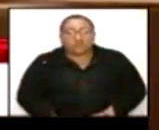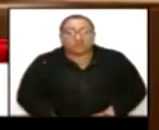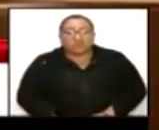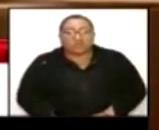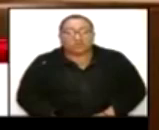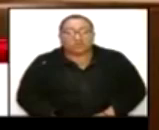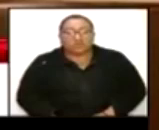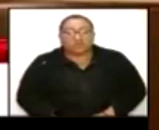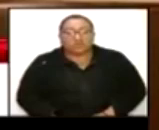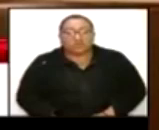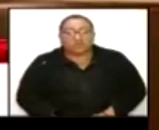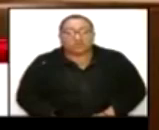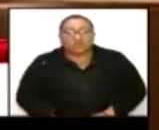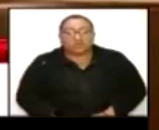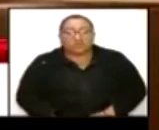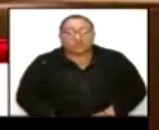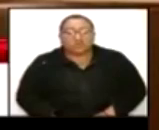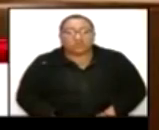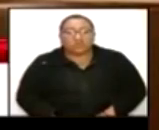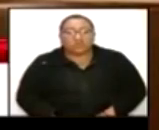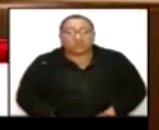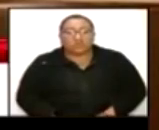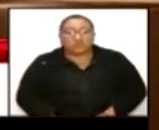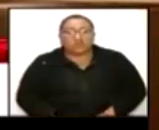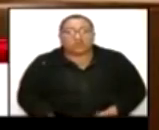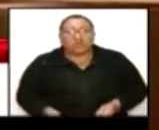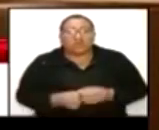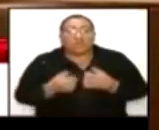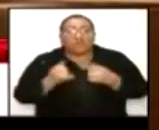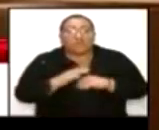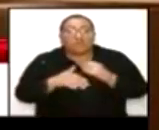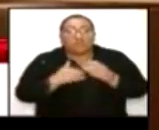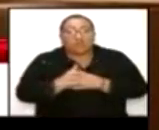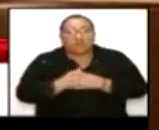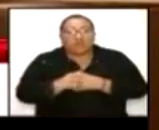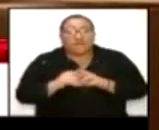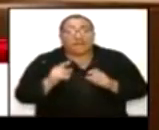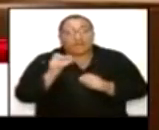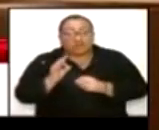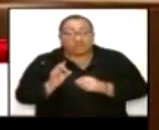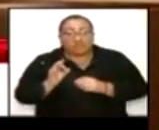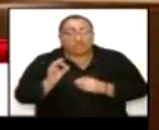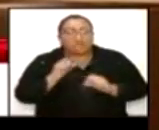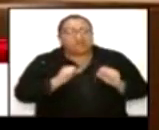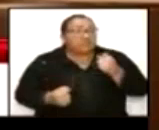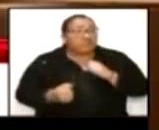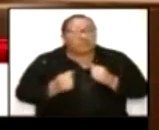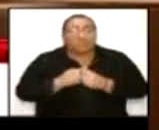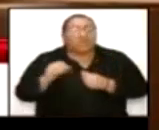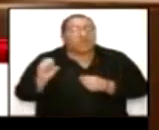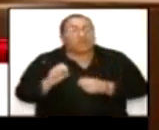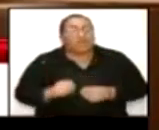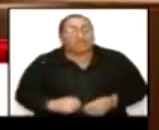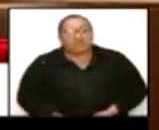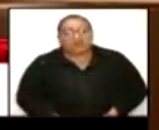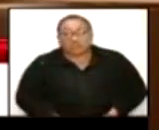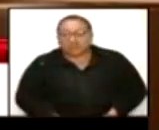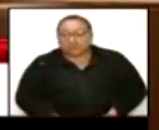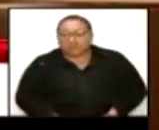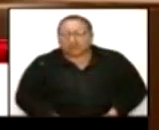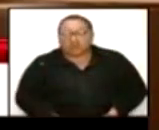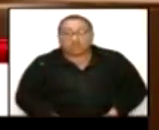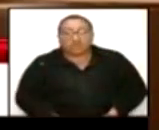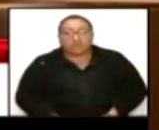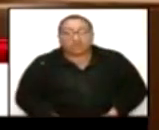el sometimiento a procedimientos de diagnóstico o terapéuticos, Claro, se excepciona el caso de emergencias, donde realmente